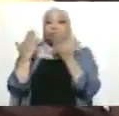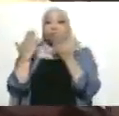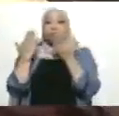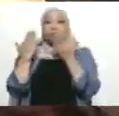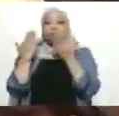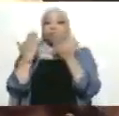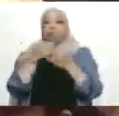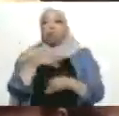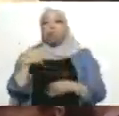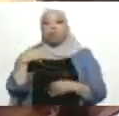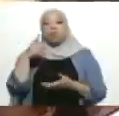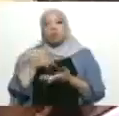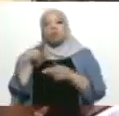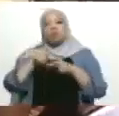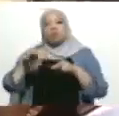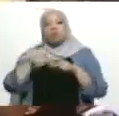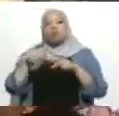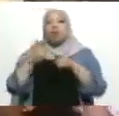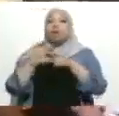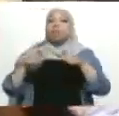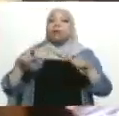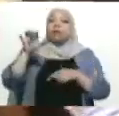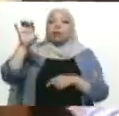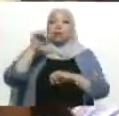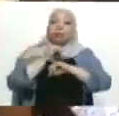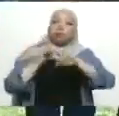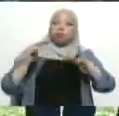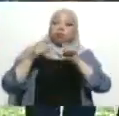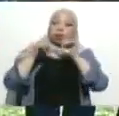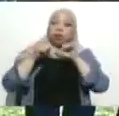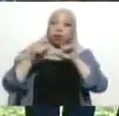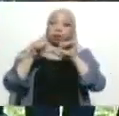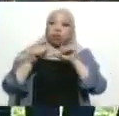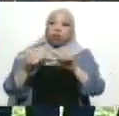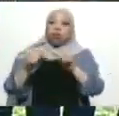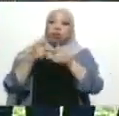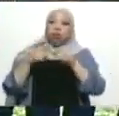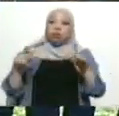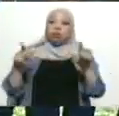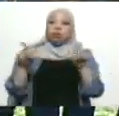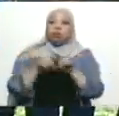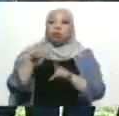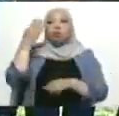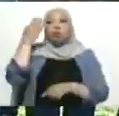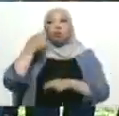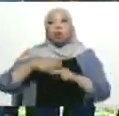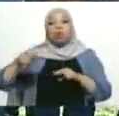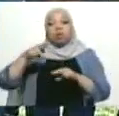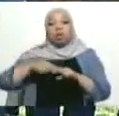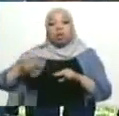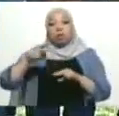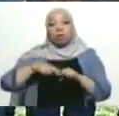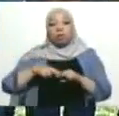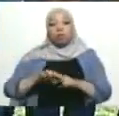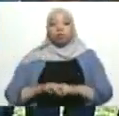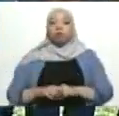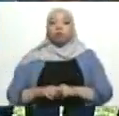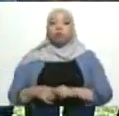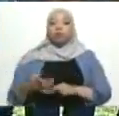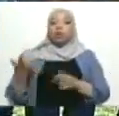Si usted quiere para esos niños una patria libre, hay que seguir luchando. Si usted quiere para los niños que